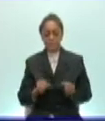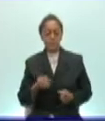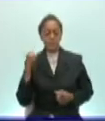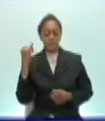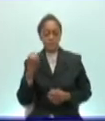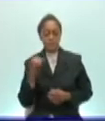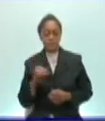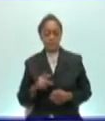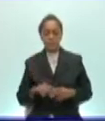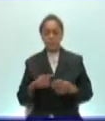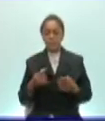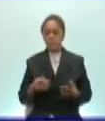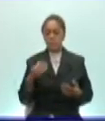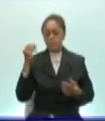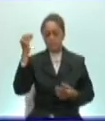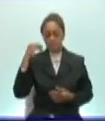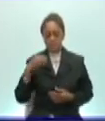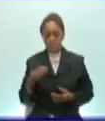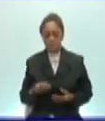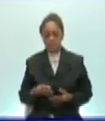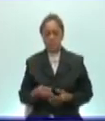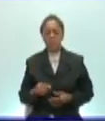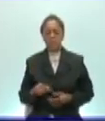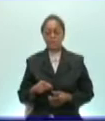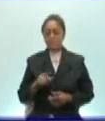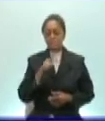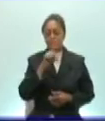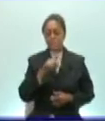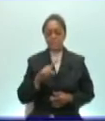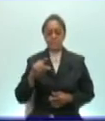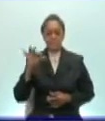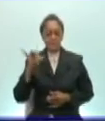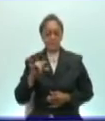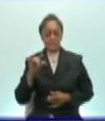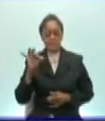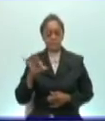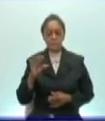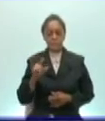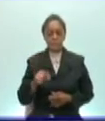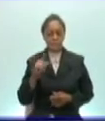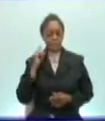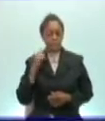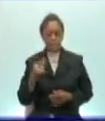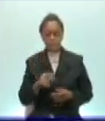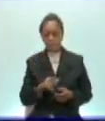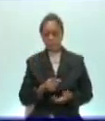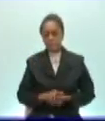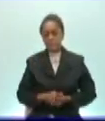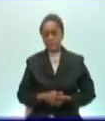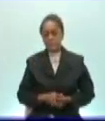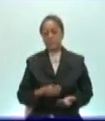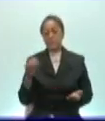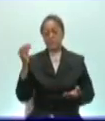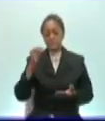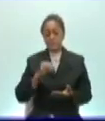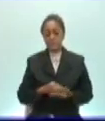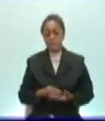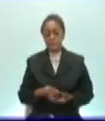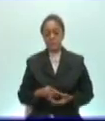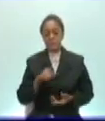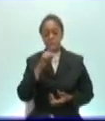imperialista. ¿Cómo yo lo demuestro? Vamos al año 98 y el año 98 nos va a dar los elementos. Vamos allá. La intervención en el